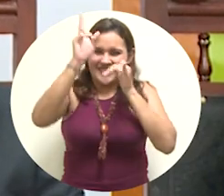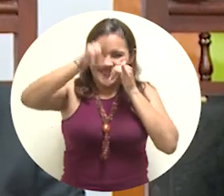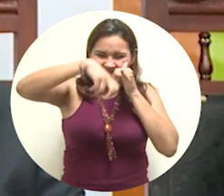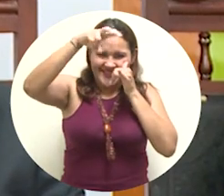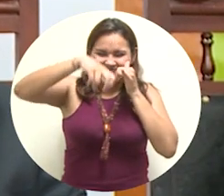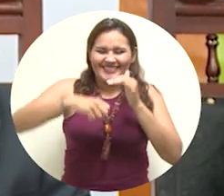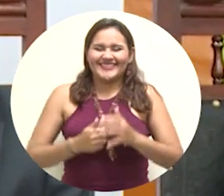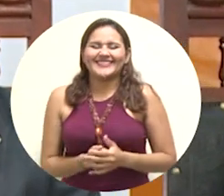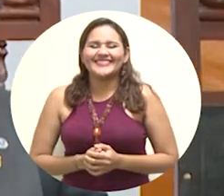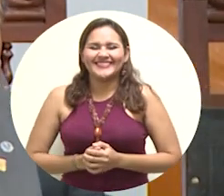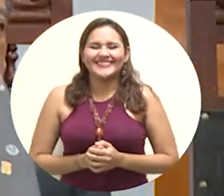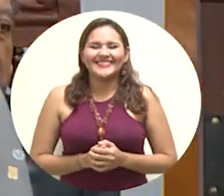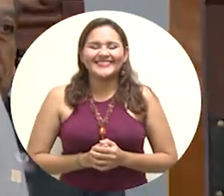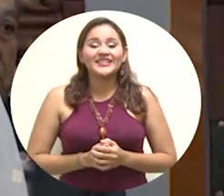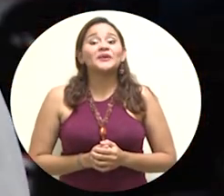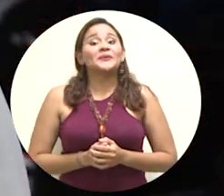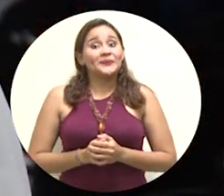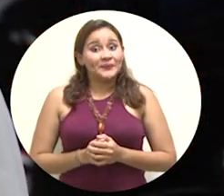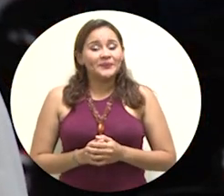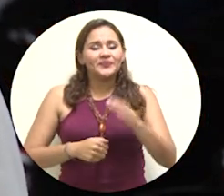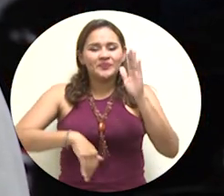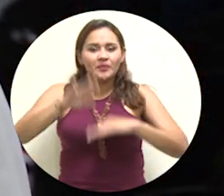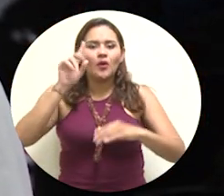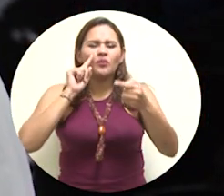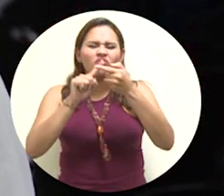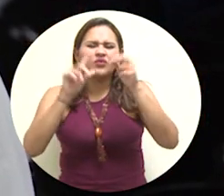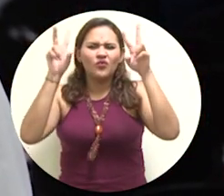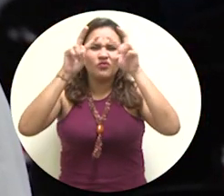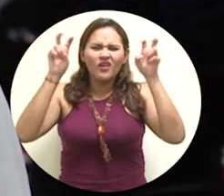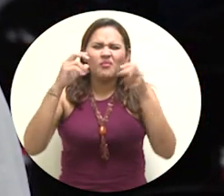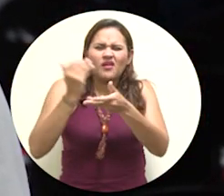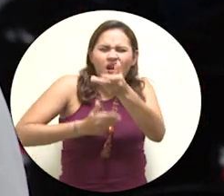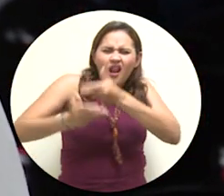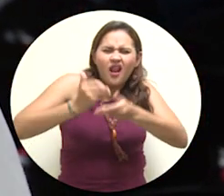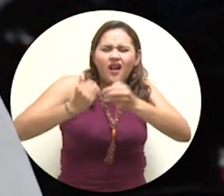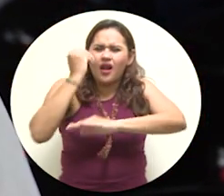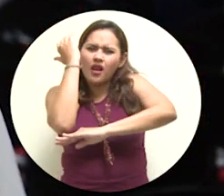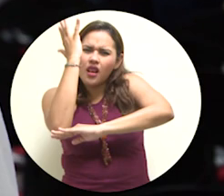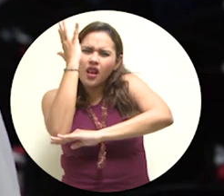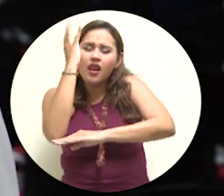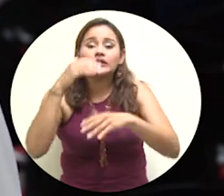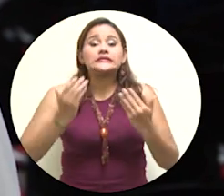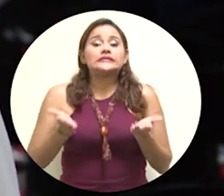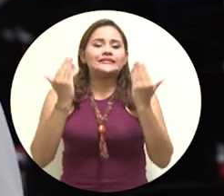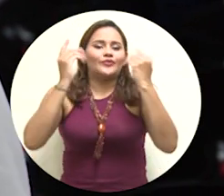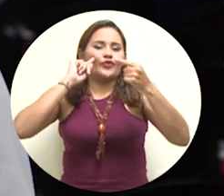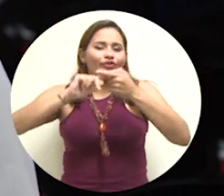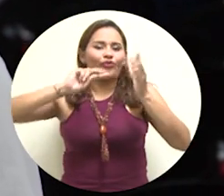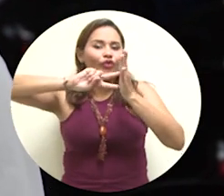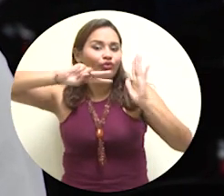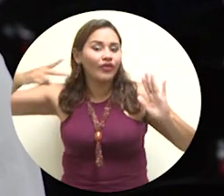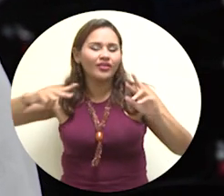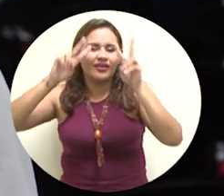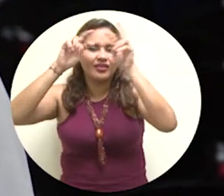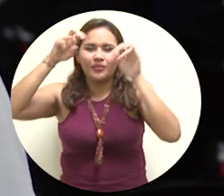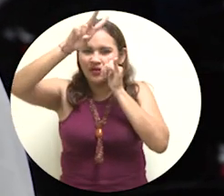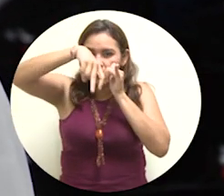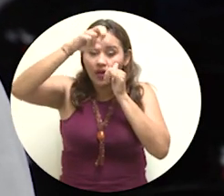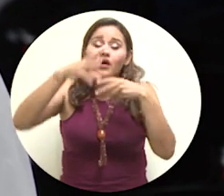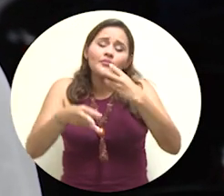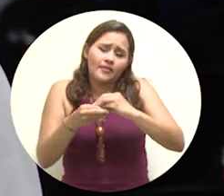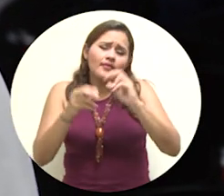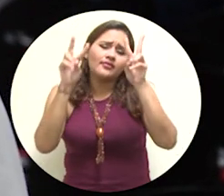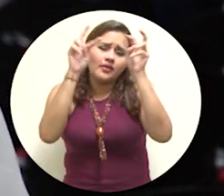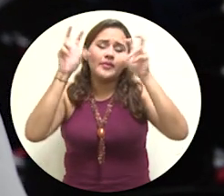objetivo del Congreso es tocar esos ejes temáticos que tienen que ver con la actualización técnica, pero también con la parte